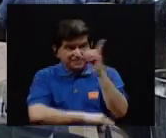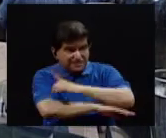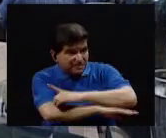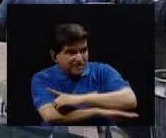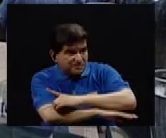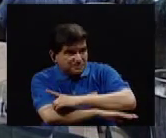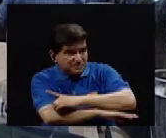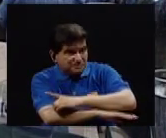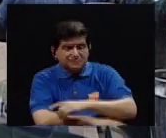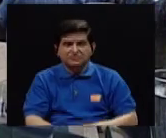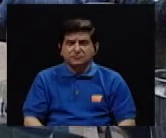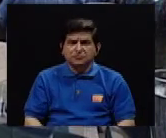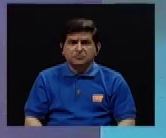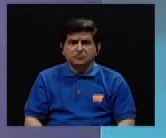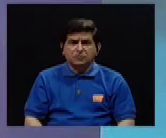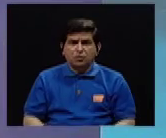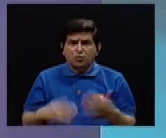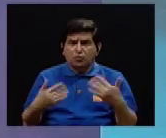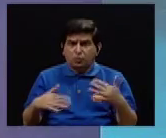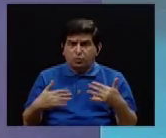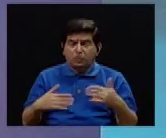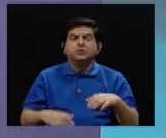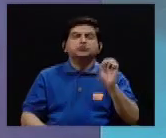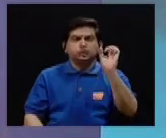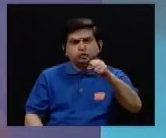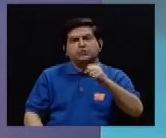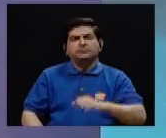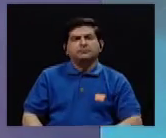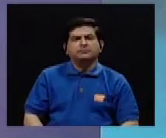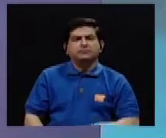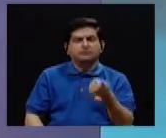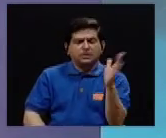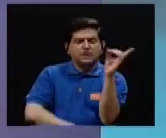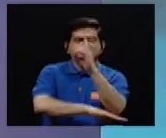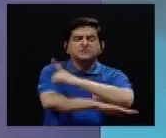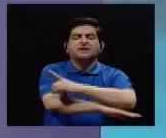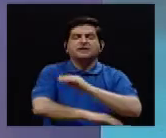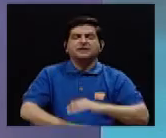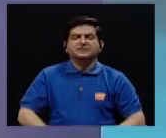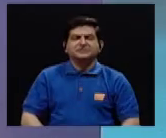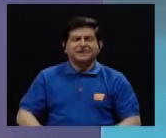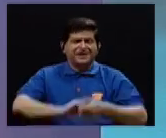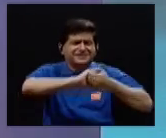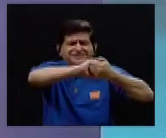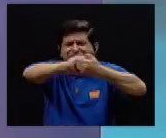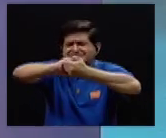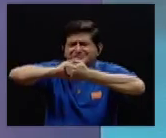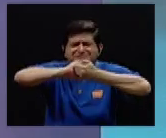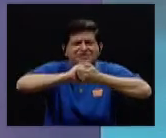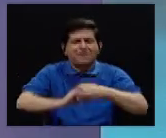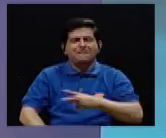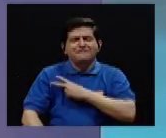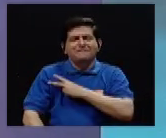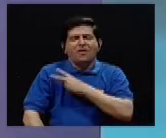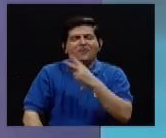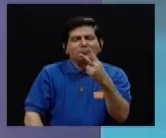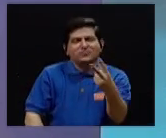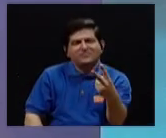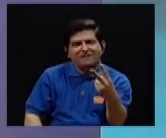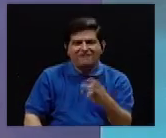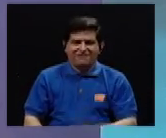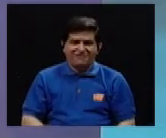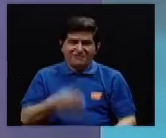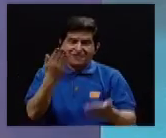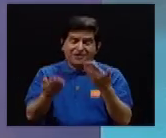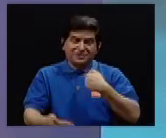días? Bastante claro. tiempo. Pues sí, por 15 días. Son colaboraciones voluntarias,